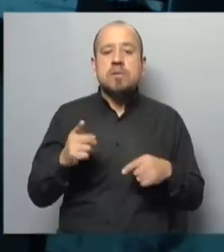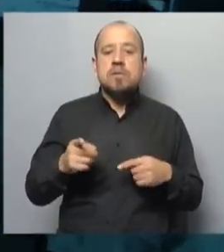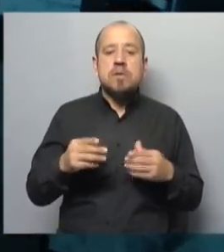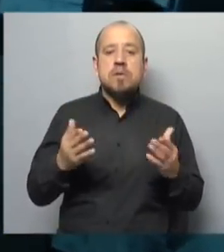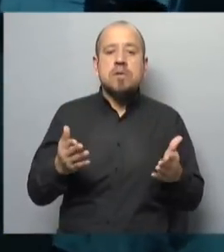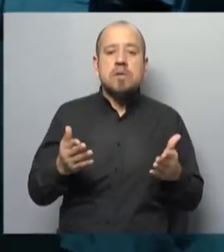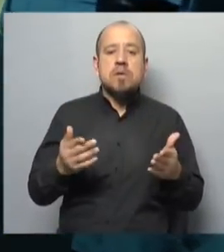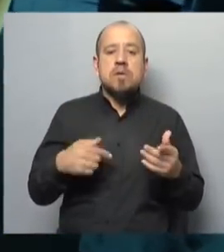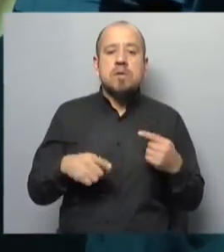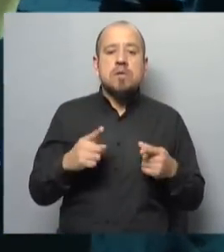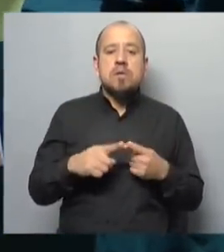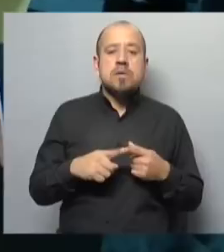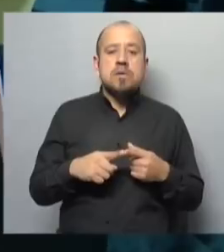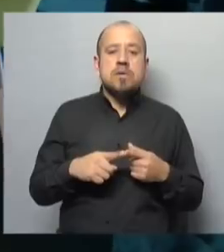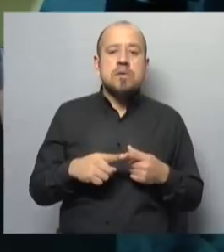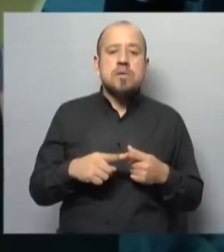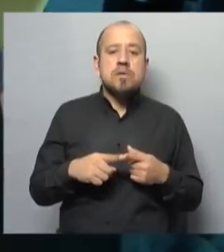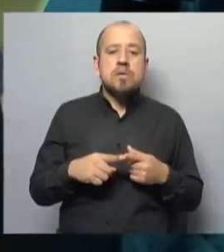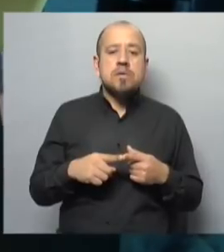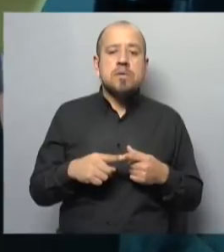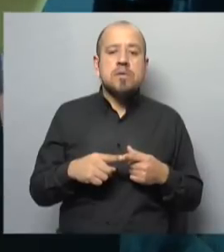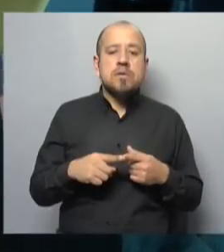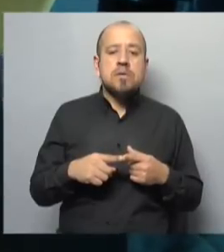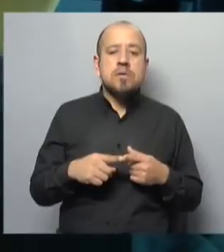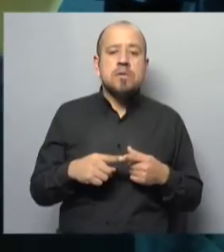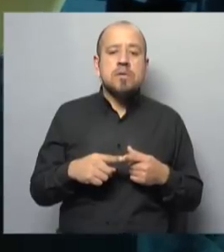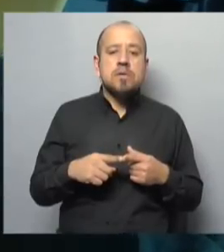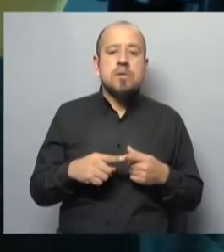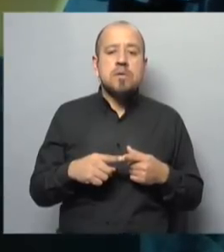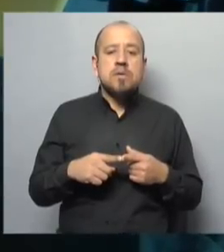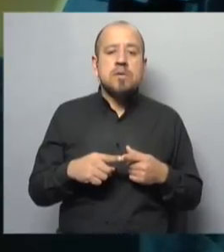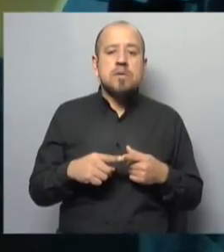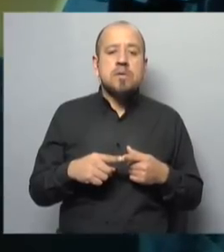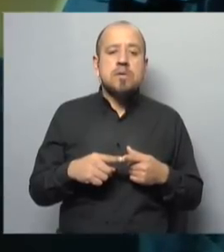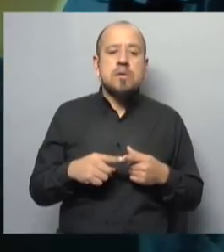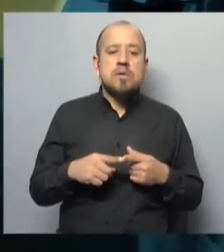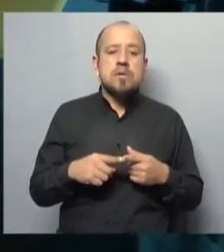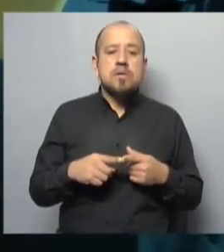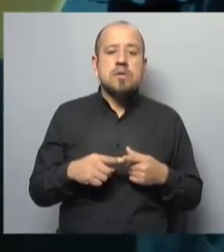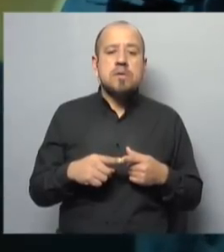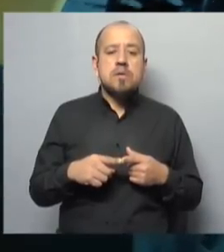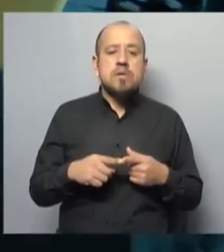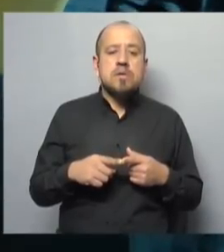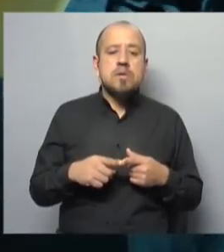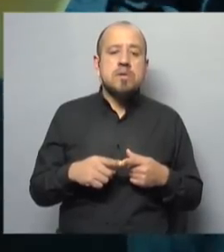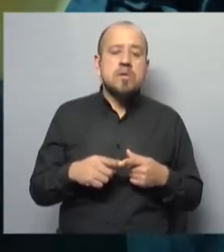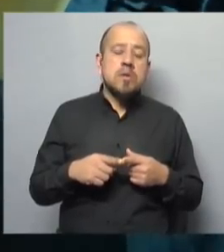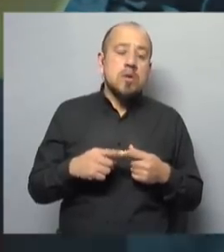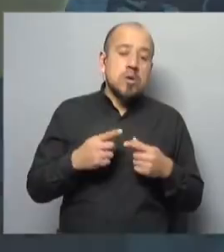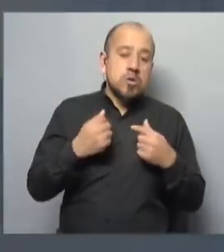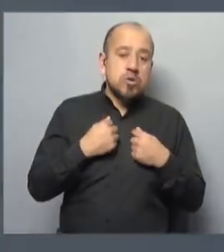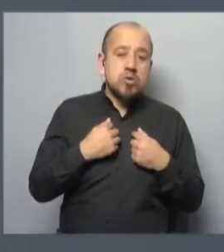nada pusieron a nombre ya esté no yo lo que veo es que